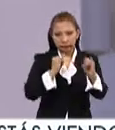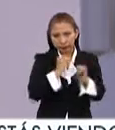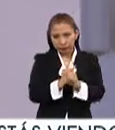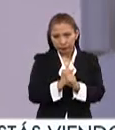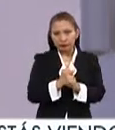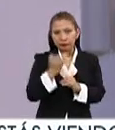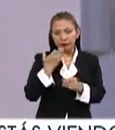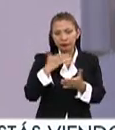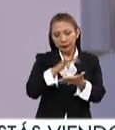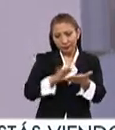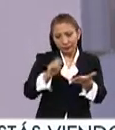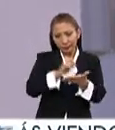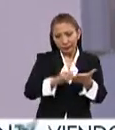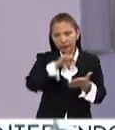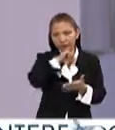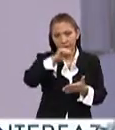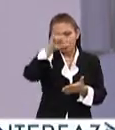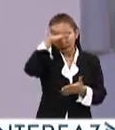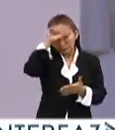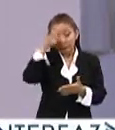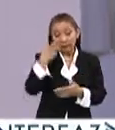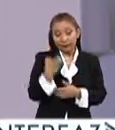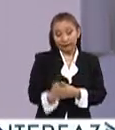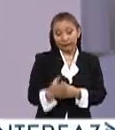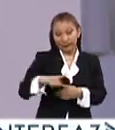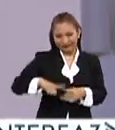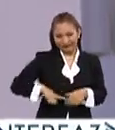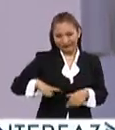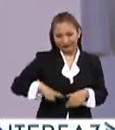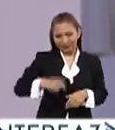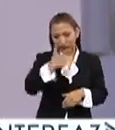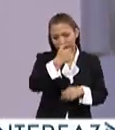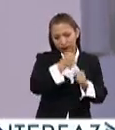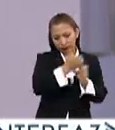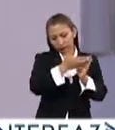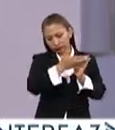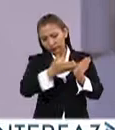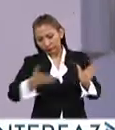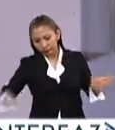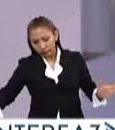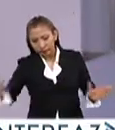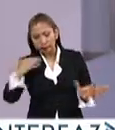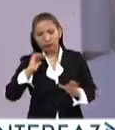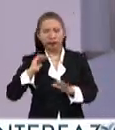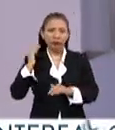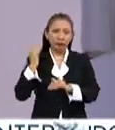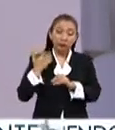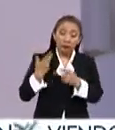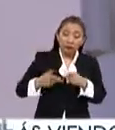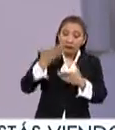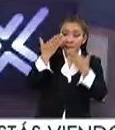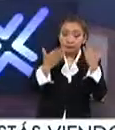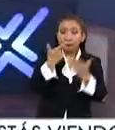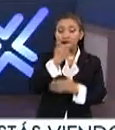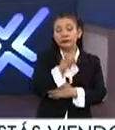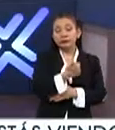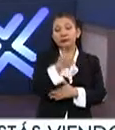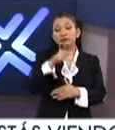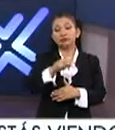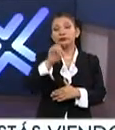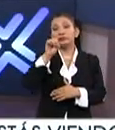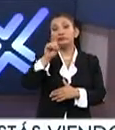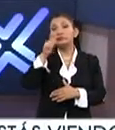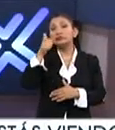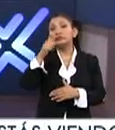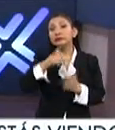de la Alfabetización, el decir que en esta administración, estos 6 años, han salido del rezago educativo 6.06 millones